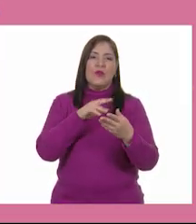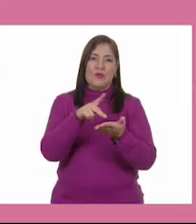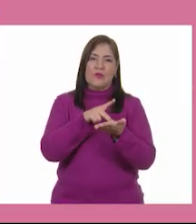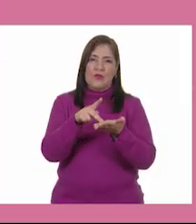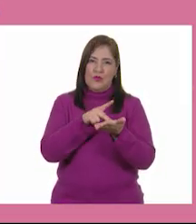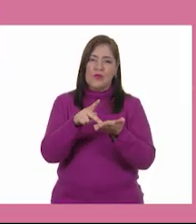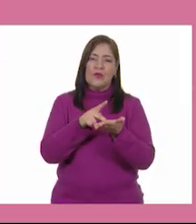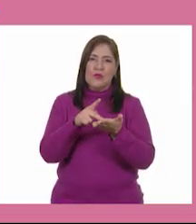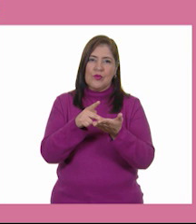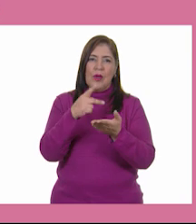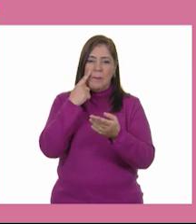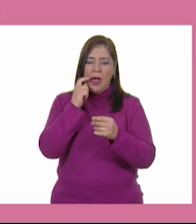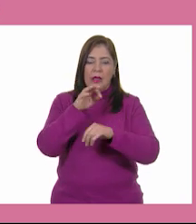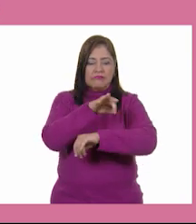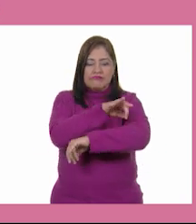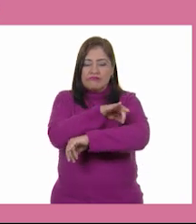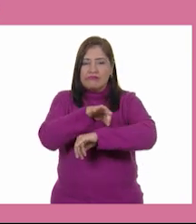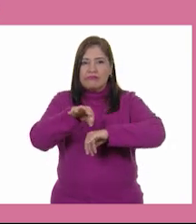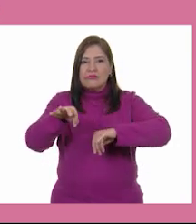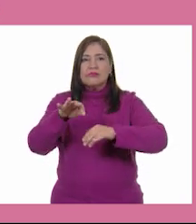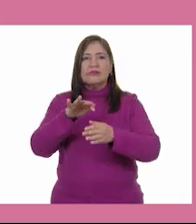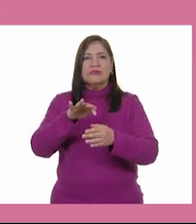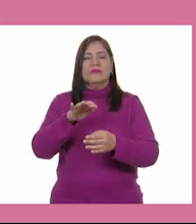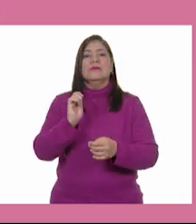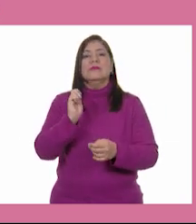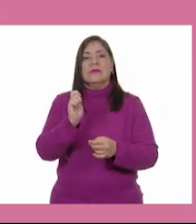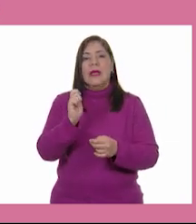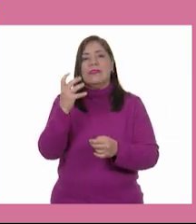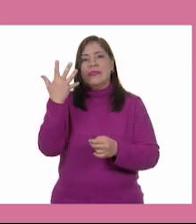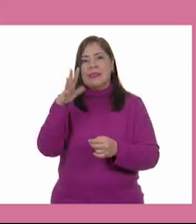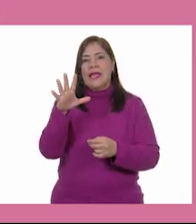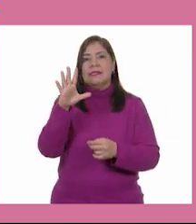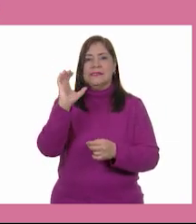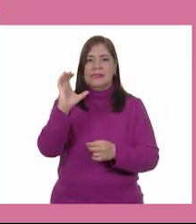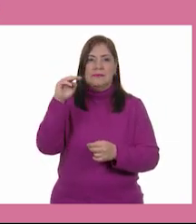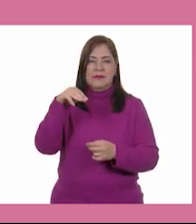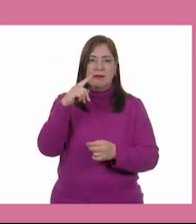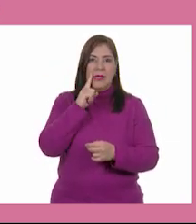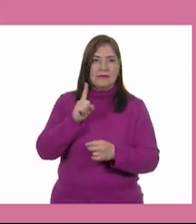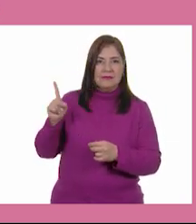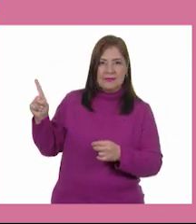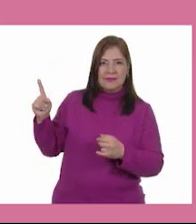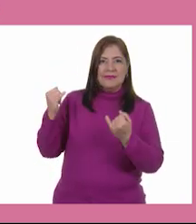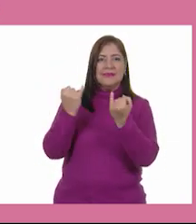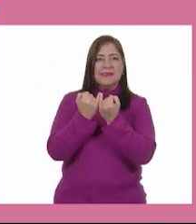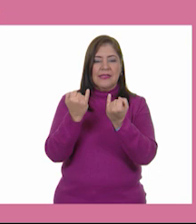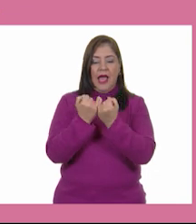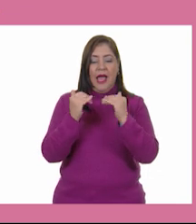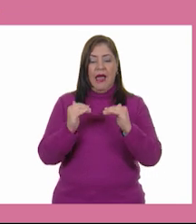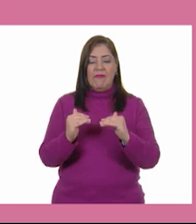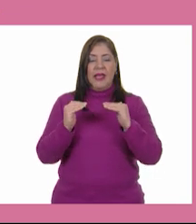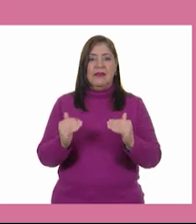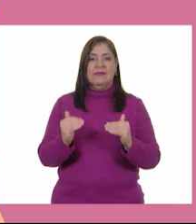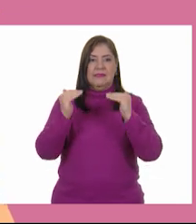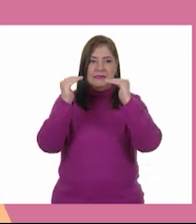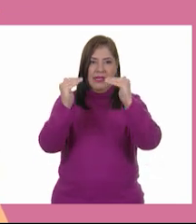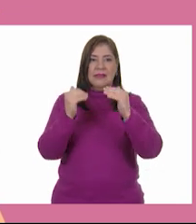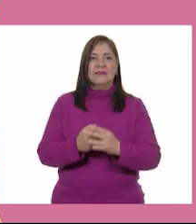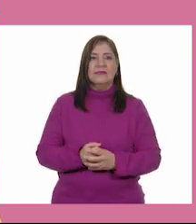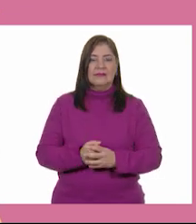plumón o la pluma y con ayuda de la regla 10 centímetros de largo, partiendo de abajo hacia